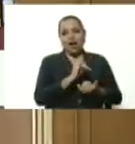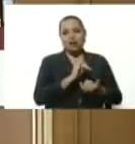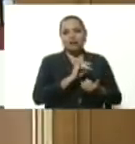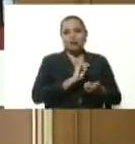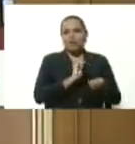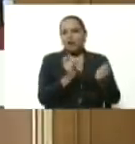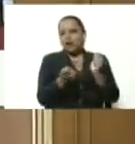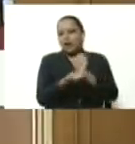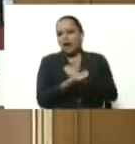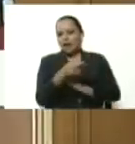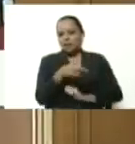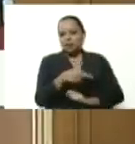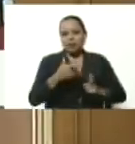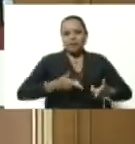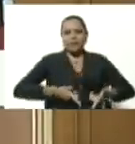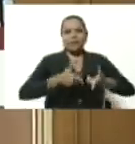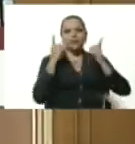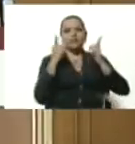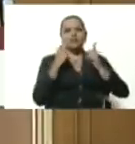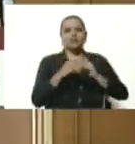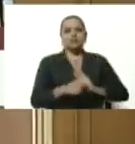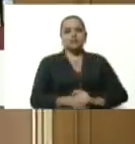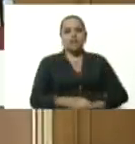allí que permitió